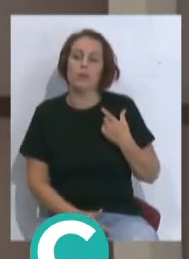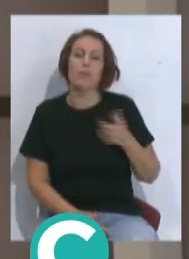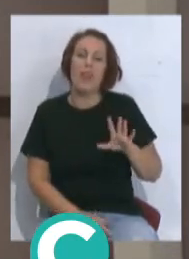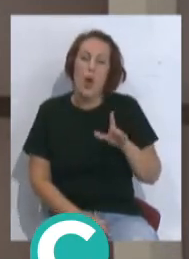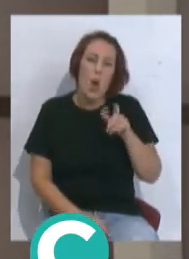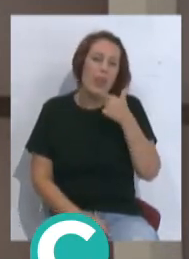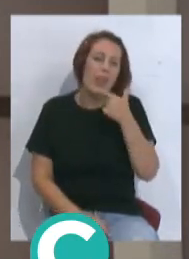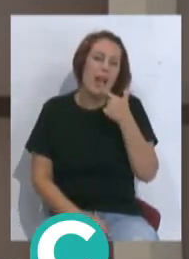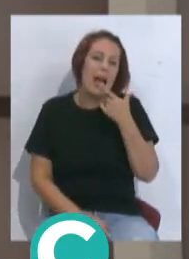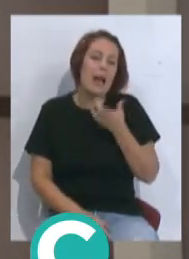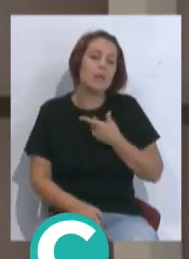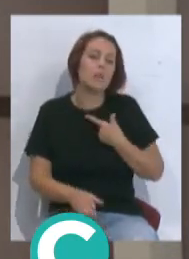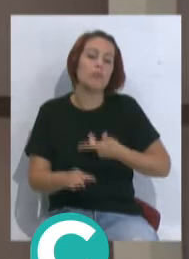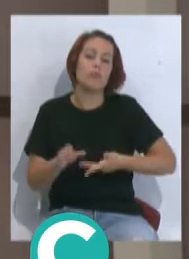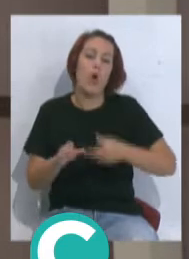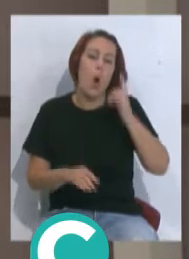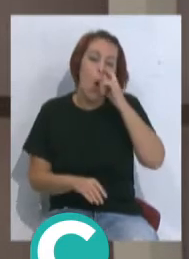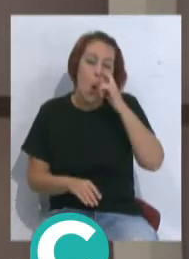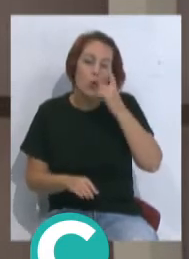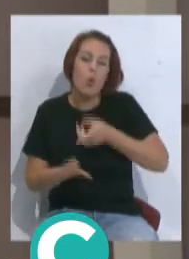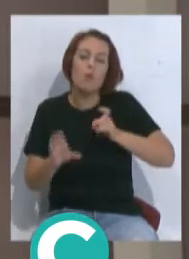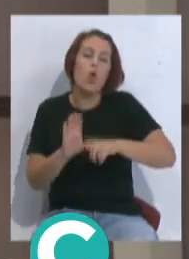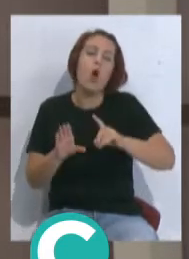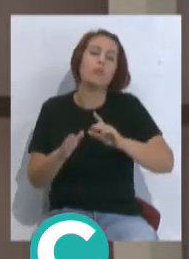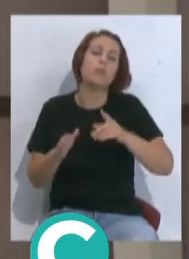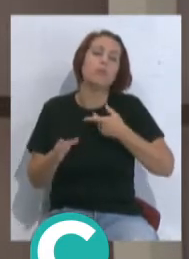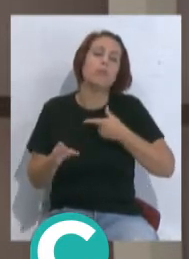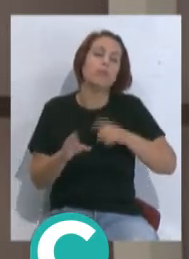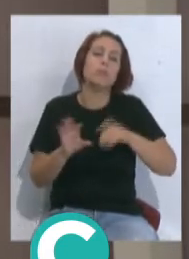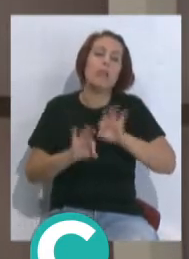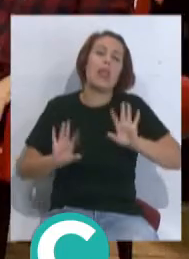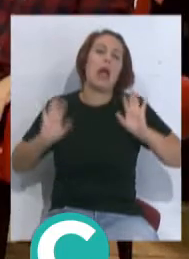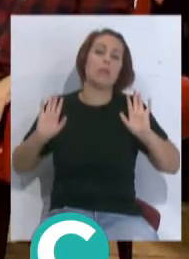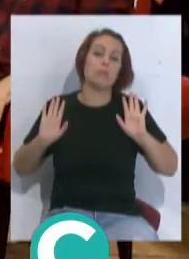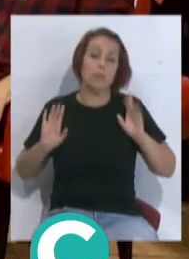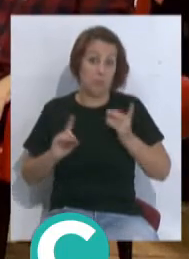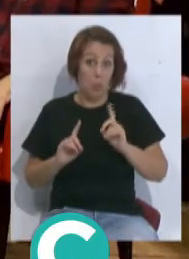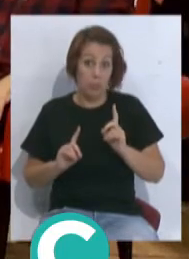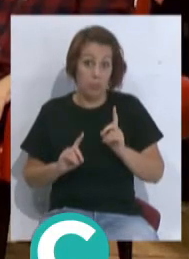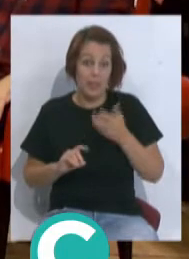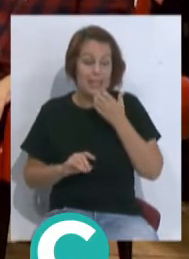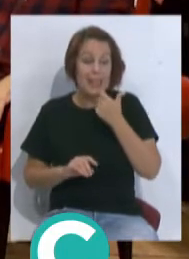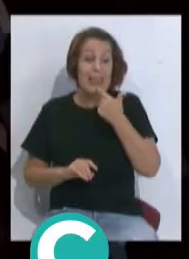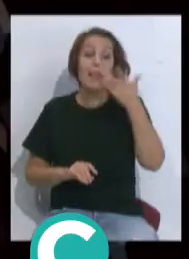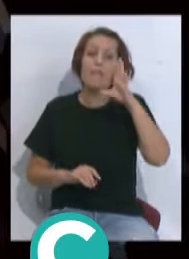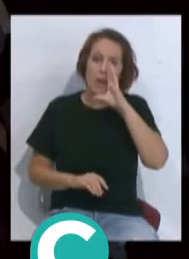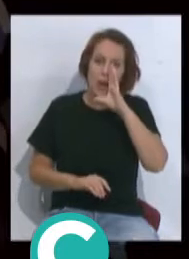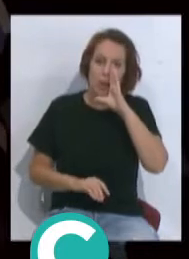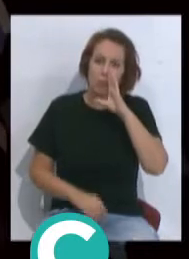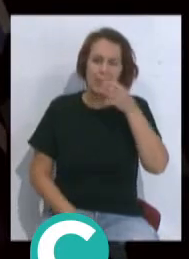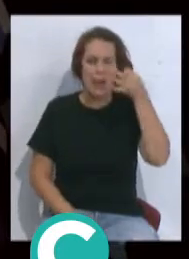no hay ninguno que haya dicho no salgo porque en junio, no hay ninguno que yo sepa, y en cambio te digo que si ahora se dijera que en febrero